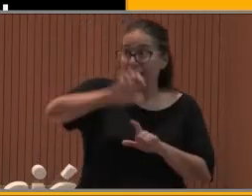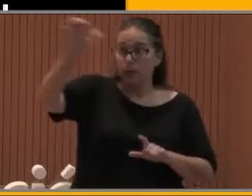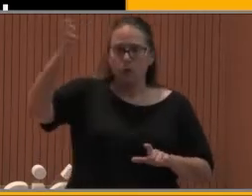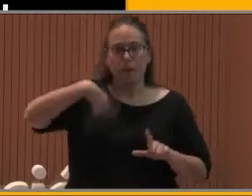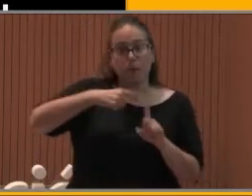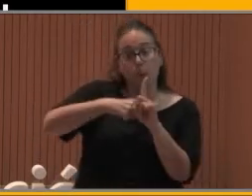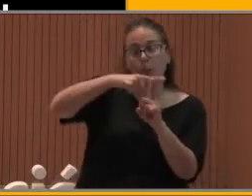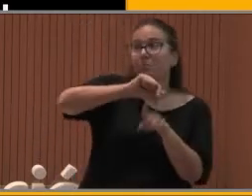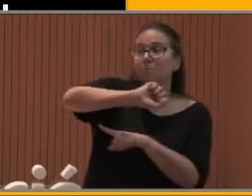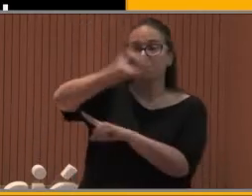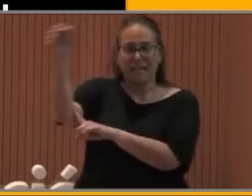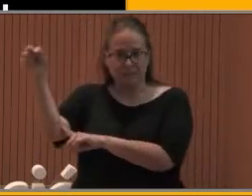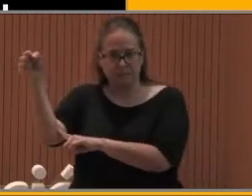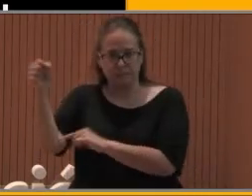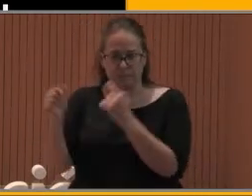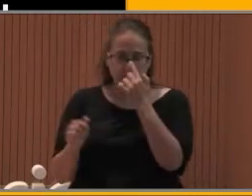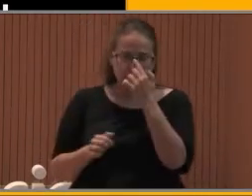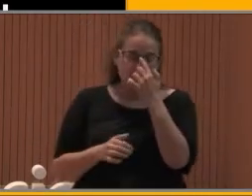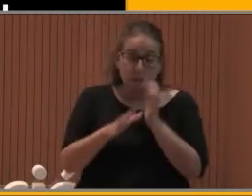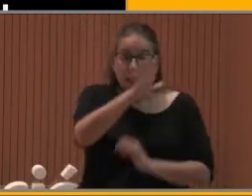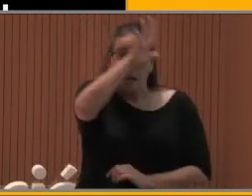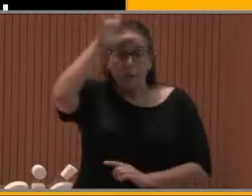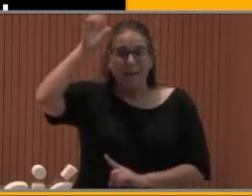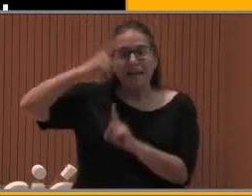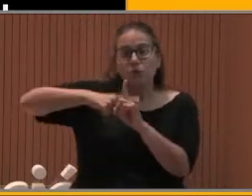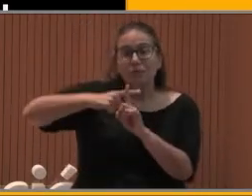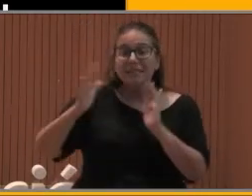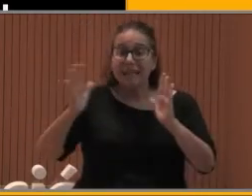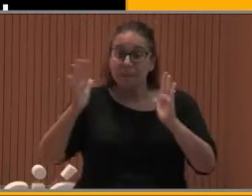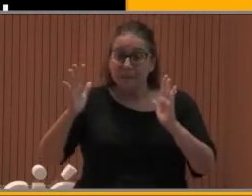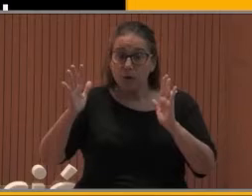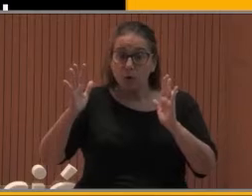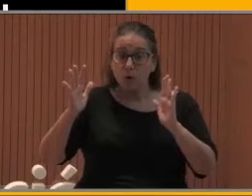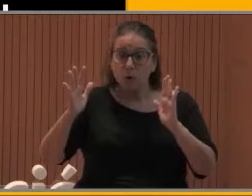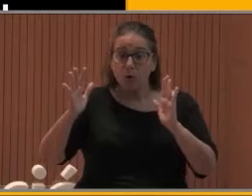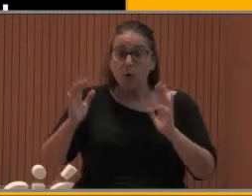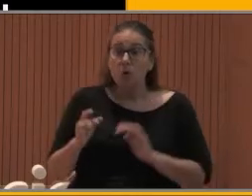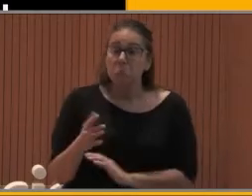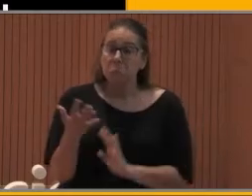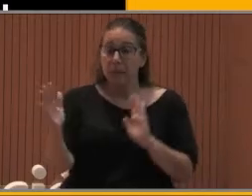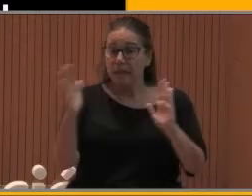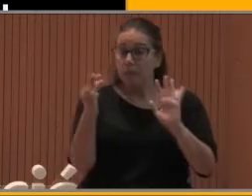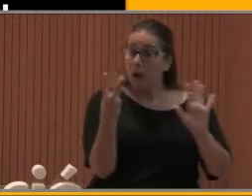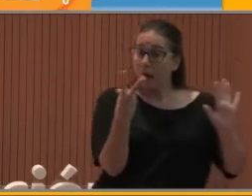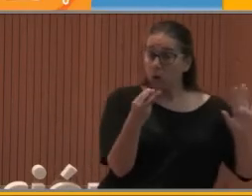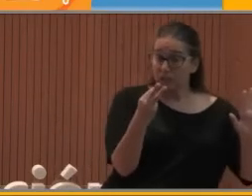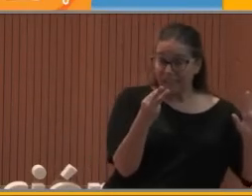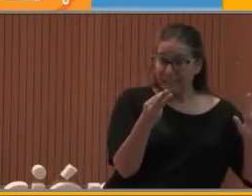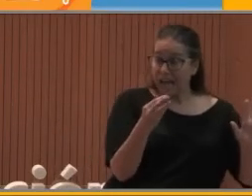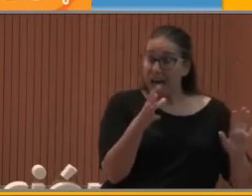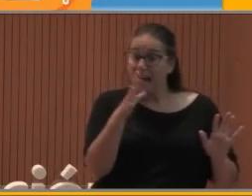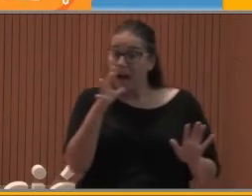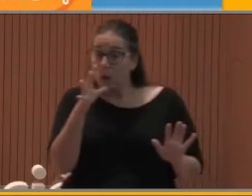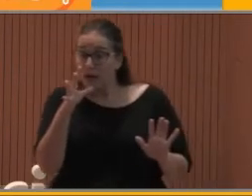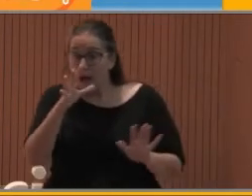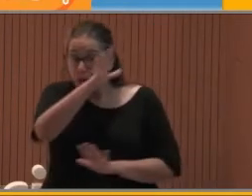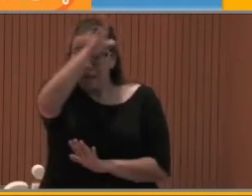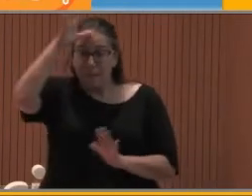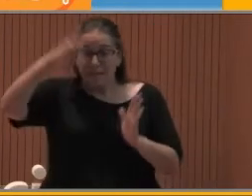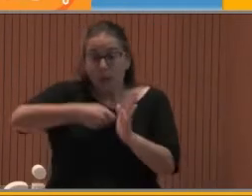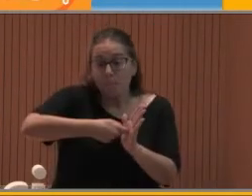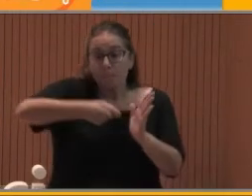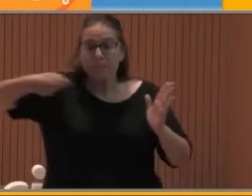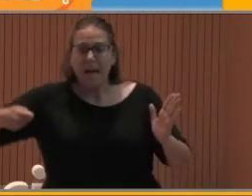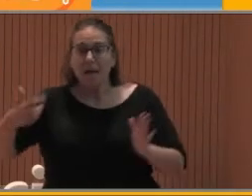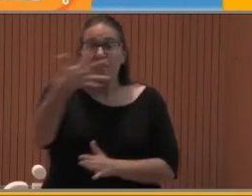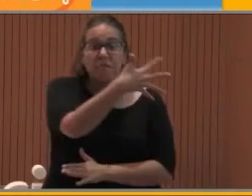verano térmico actual abarca 5 semanas más que a comienzo de la década de los 80. Los veranos se han alargado. Se han